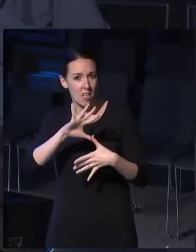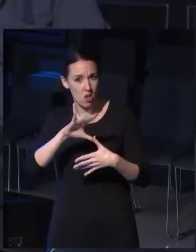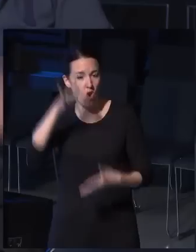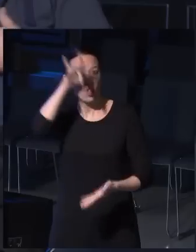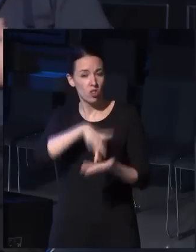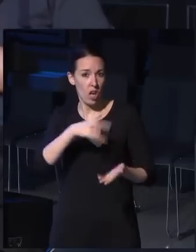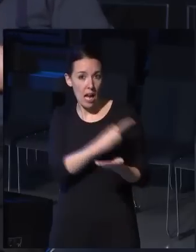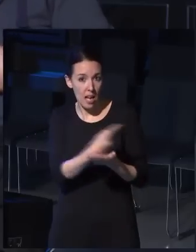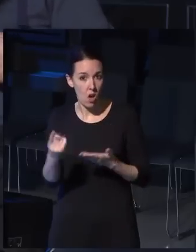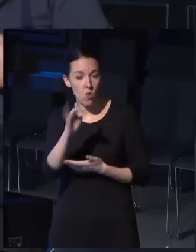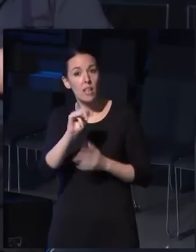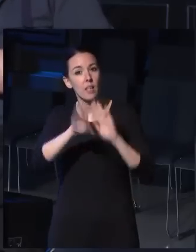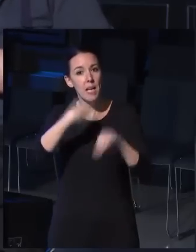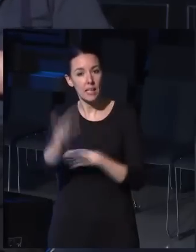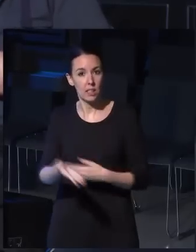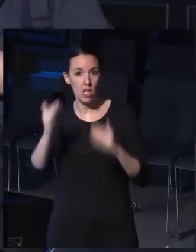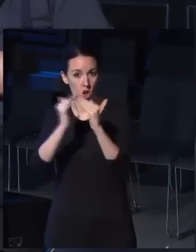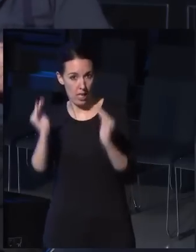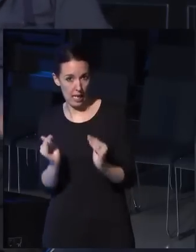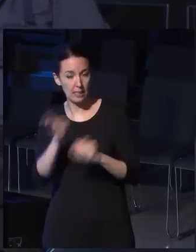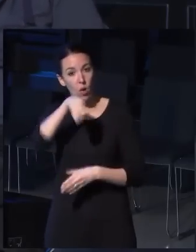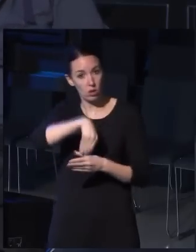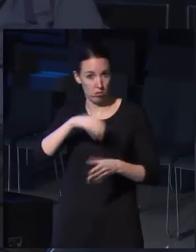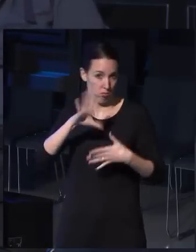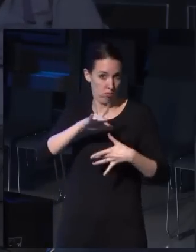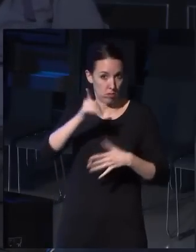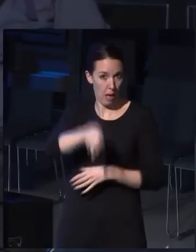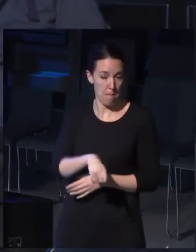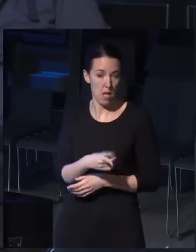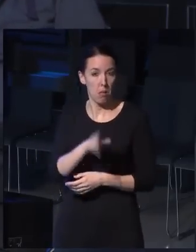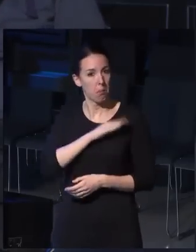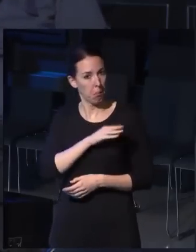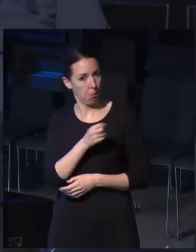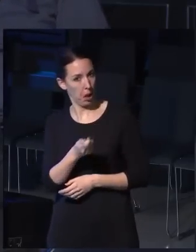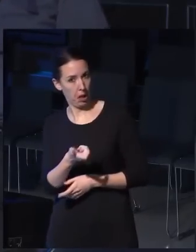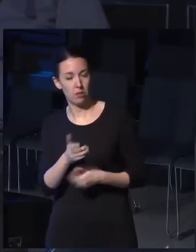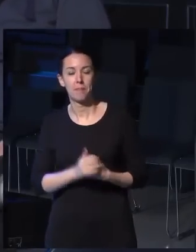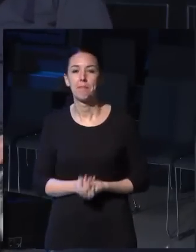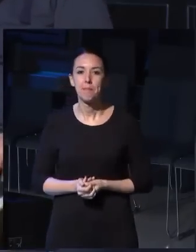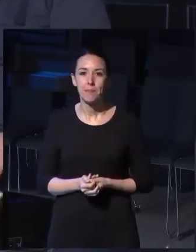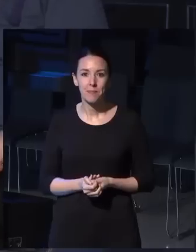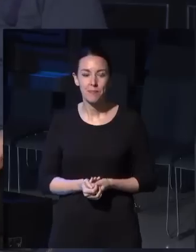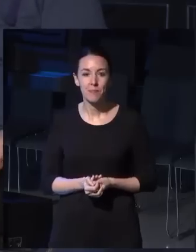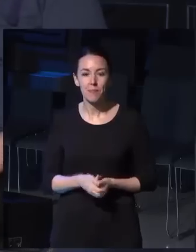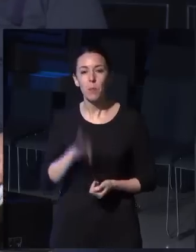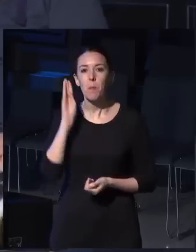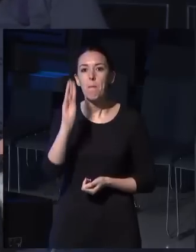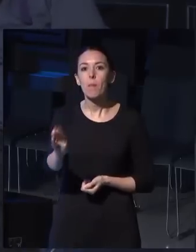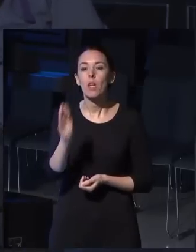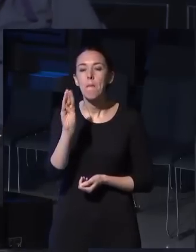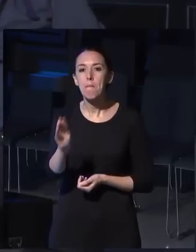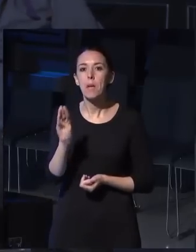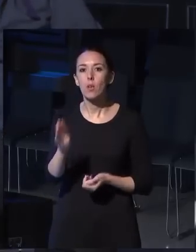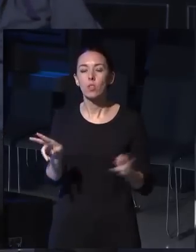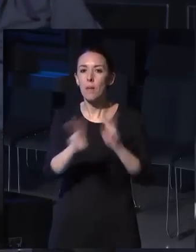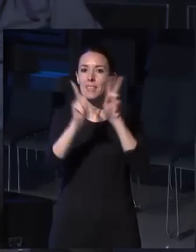de las ejemplares. Y tengo ropa exterior, nunca se habla de la ropa exterior, ¿eh? La verdad que bastante poco, ¿eh? O sea que te preguntaba